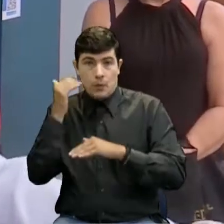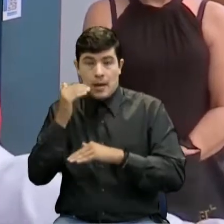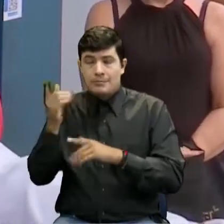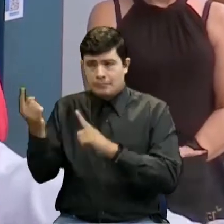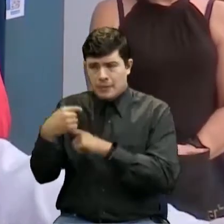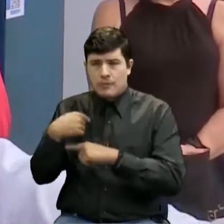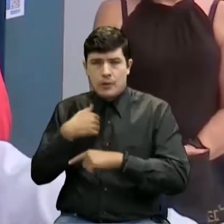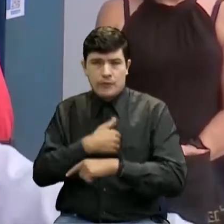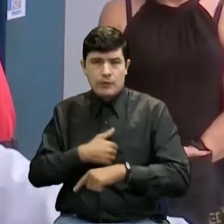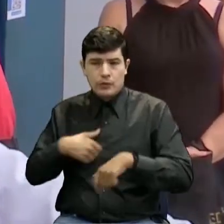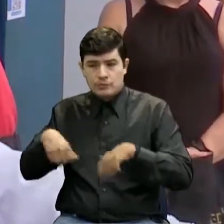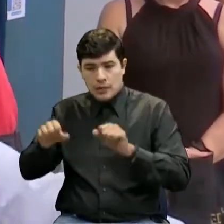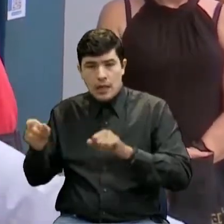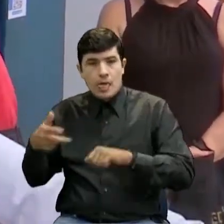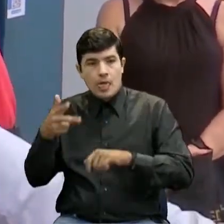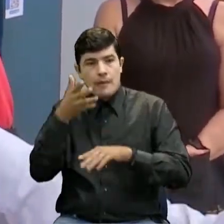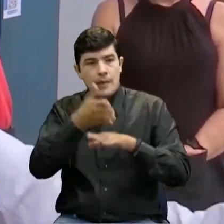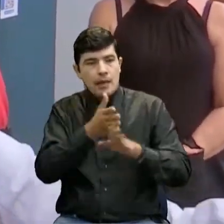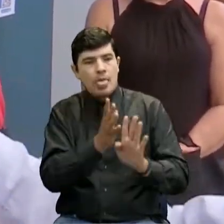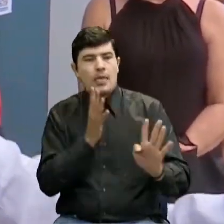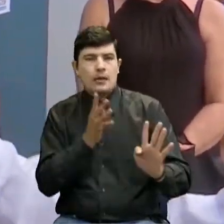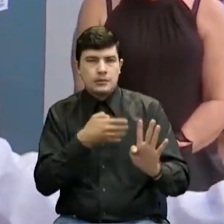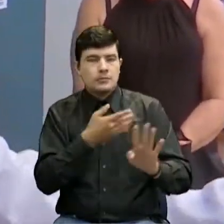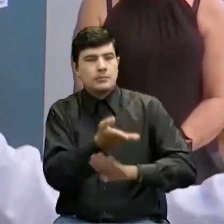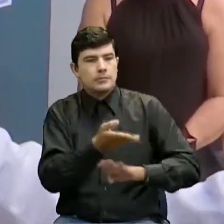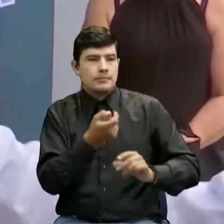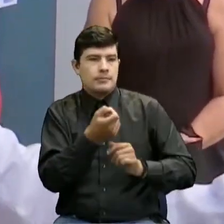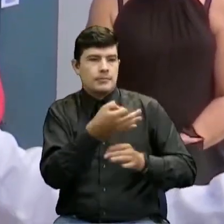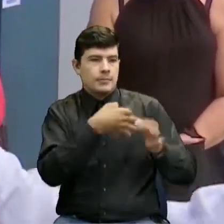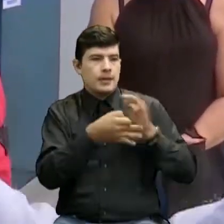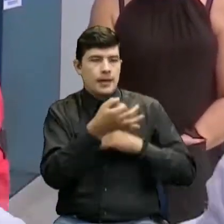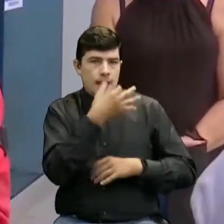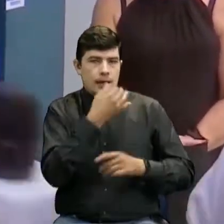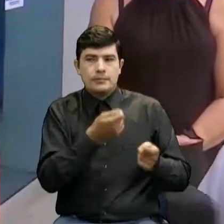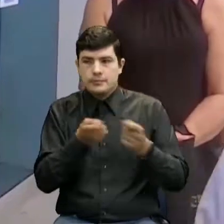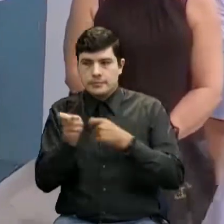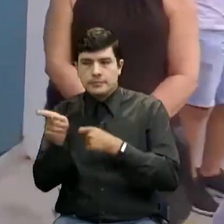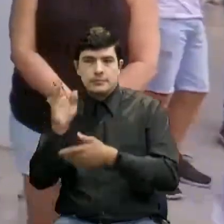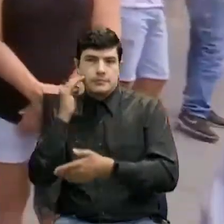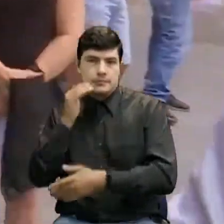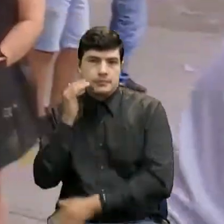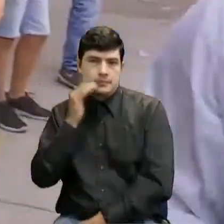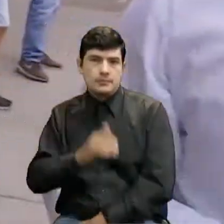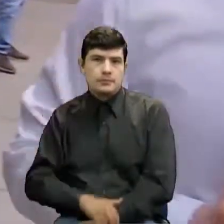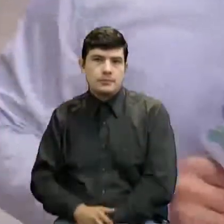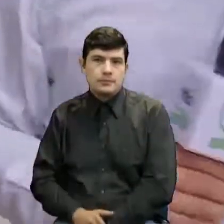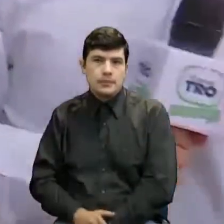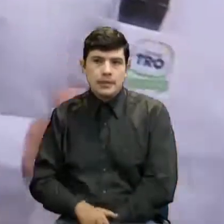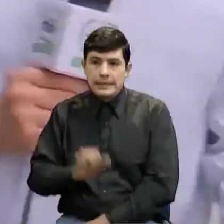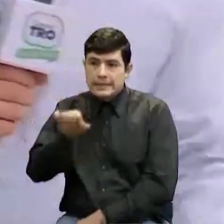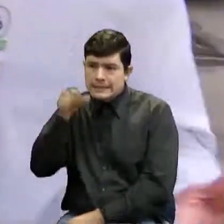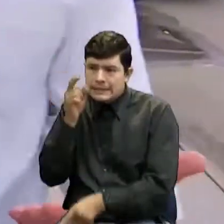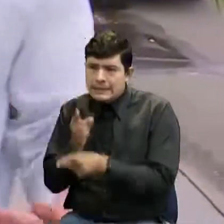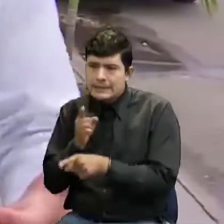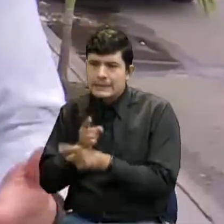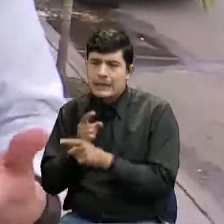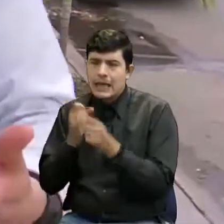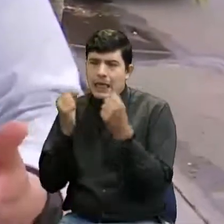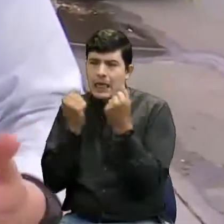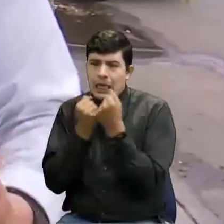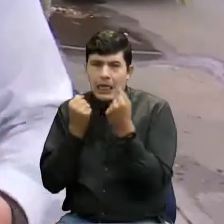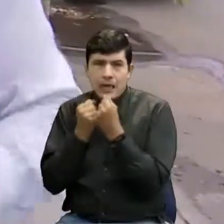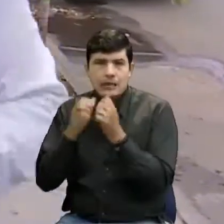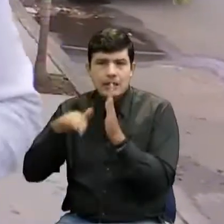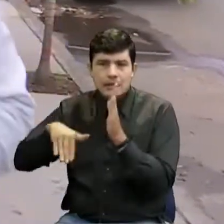mes pasado y ese mes y ese pensamiento de medicamentos más problemáticas